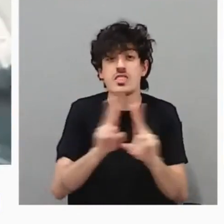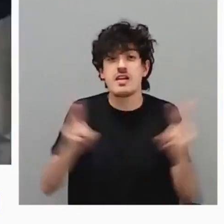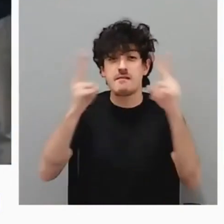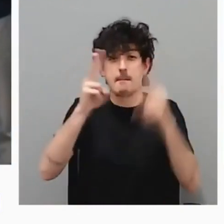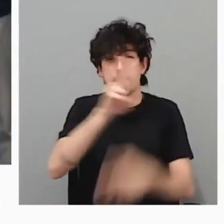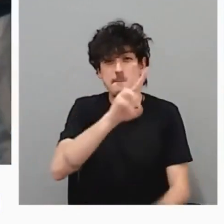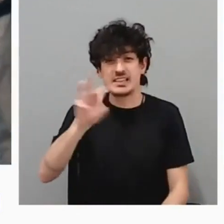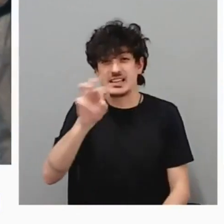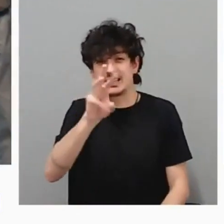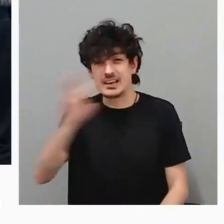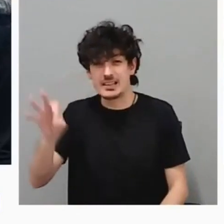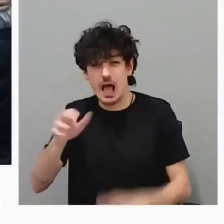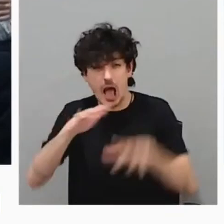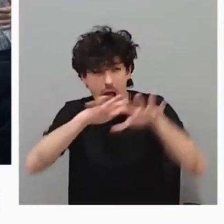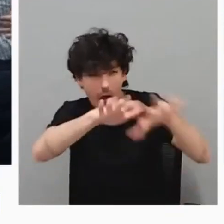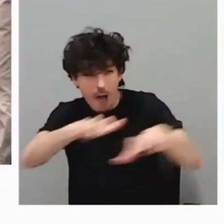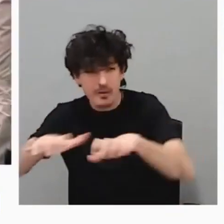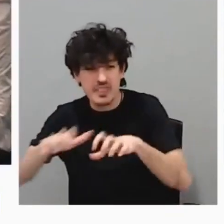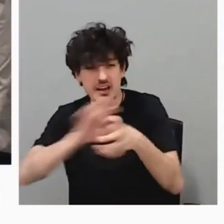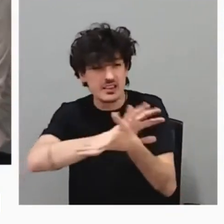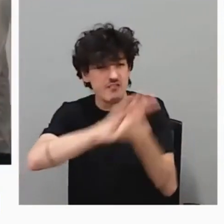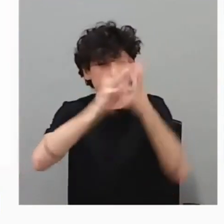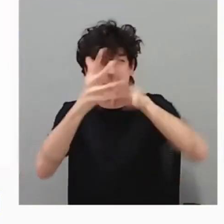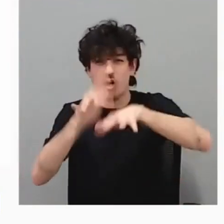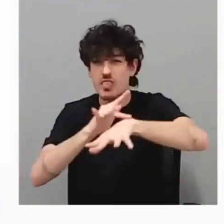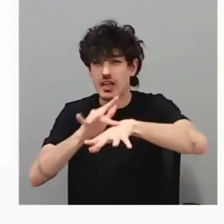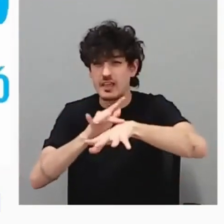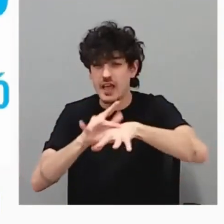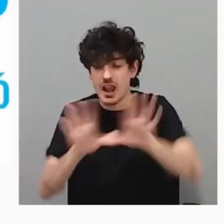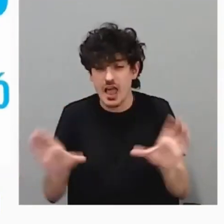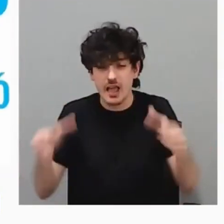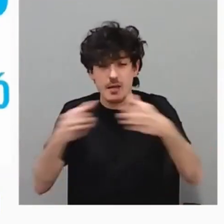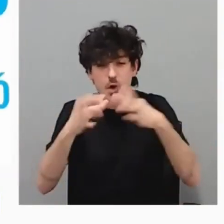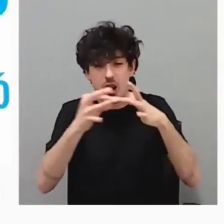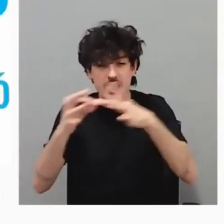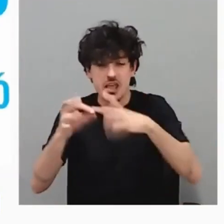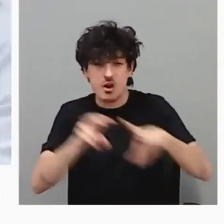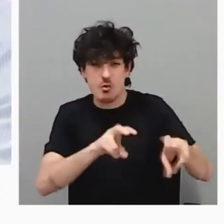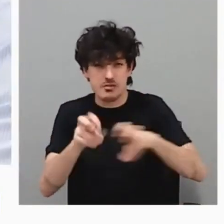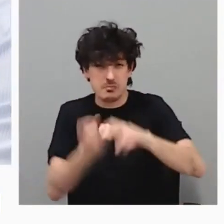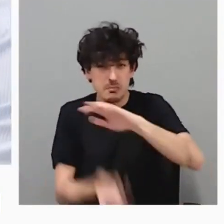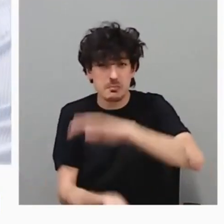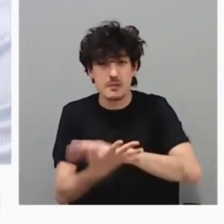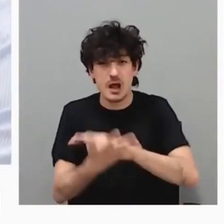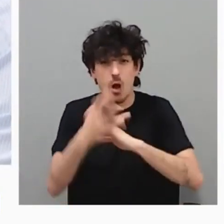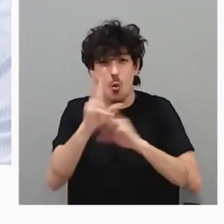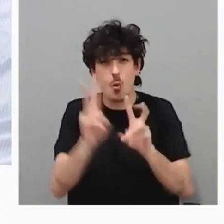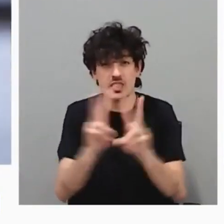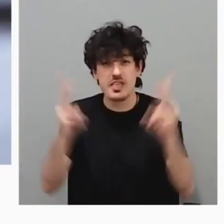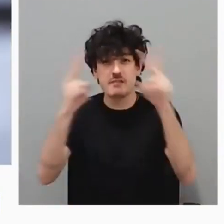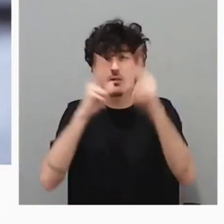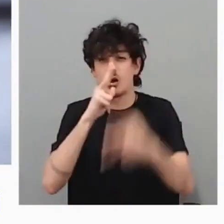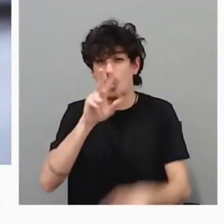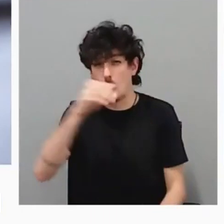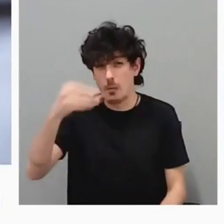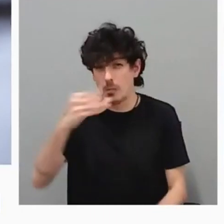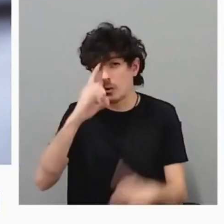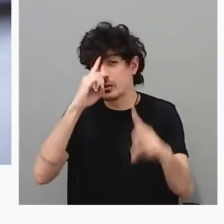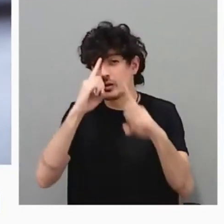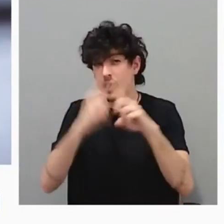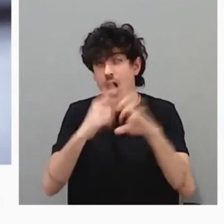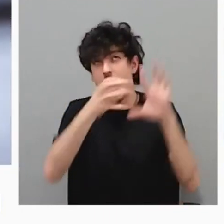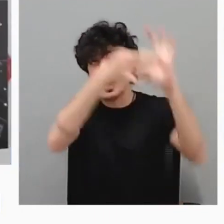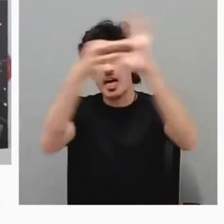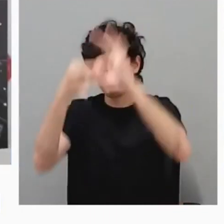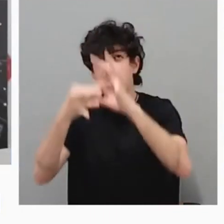claves de la transformación digital y crear equipos líderes en innovación. UNICEF Hub, para activar alianzas de alto impacto real